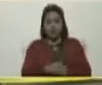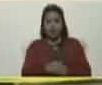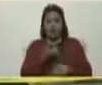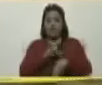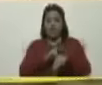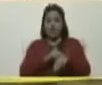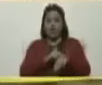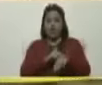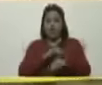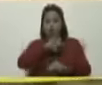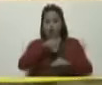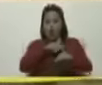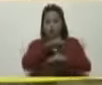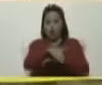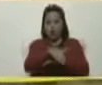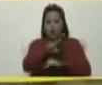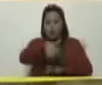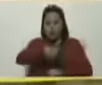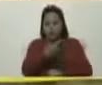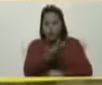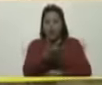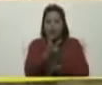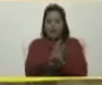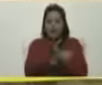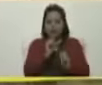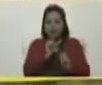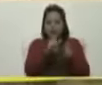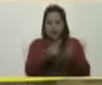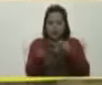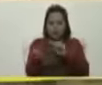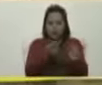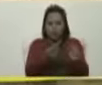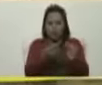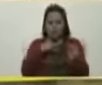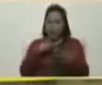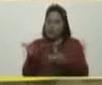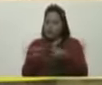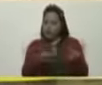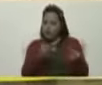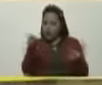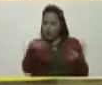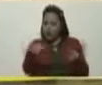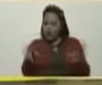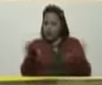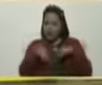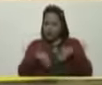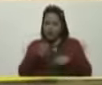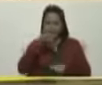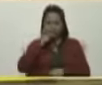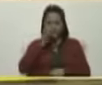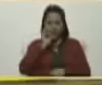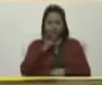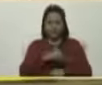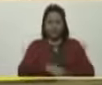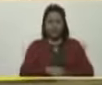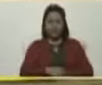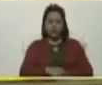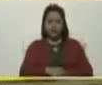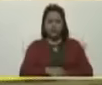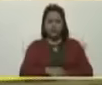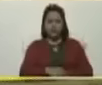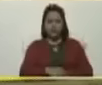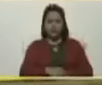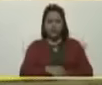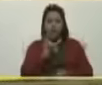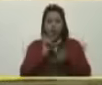de moderador, mientras los invito a un café, si lo aceptan. ¿Ah? ¿En alguno de